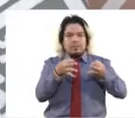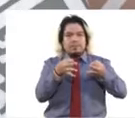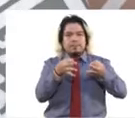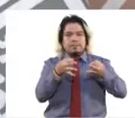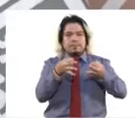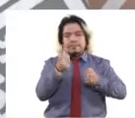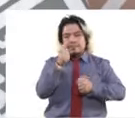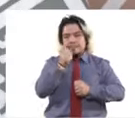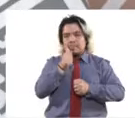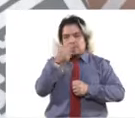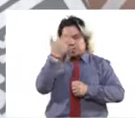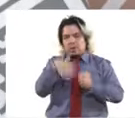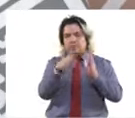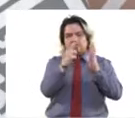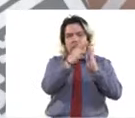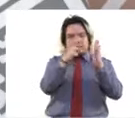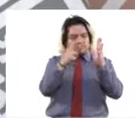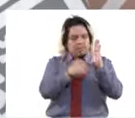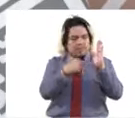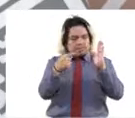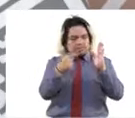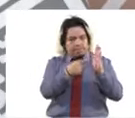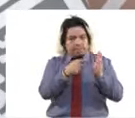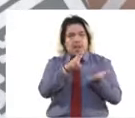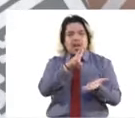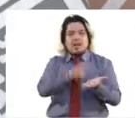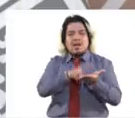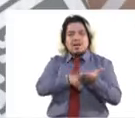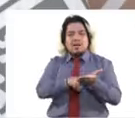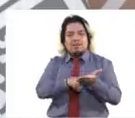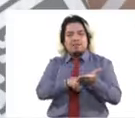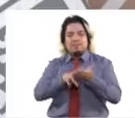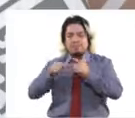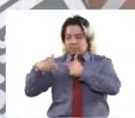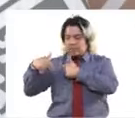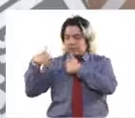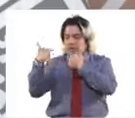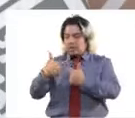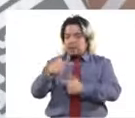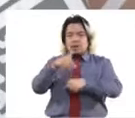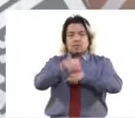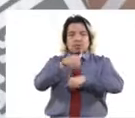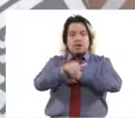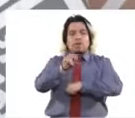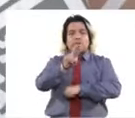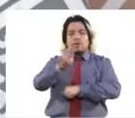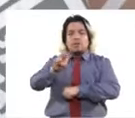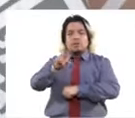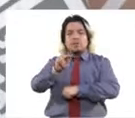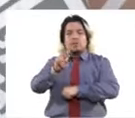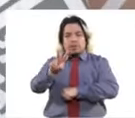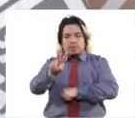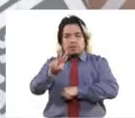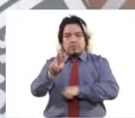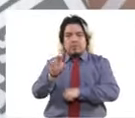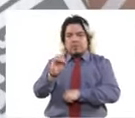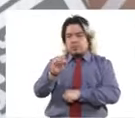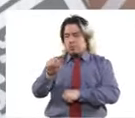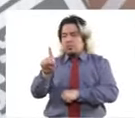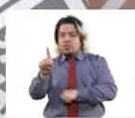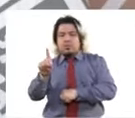basado en principios y valores. Generación 282 preventiva y 01